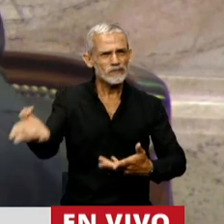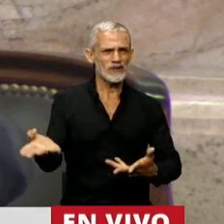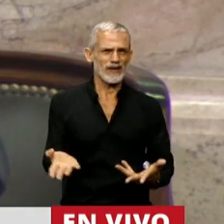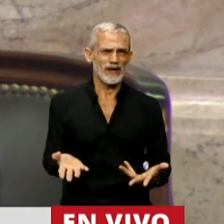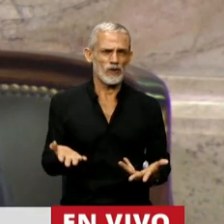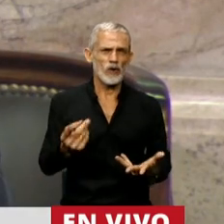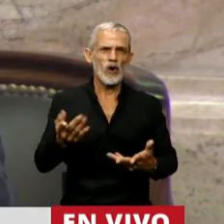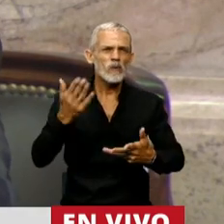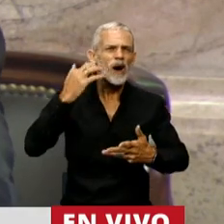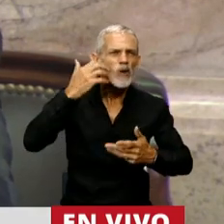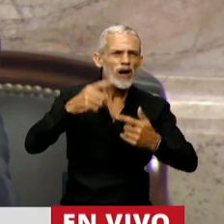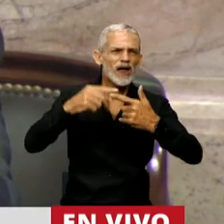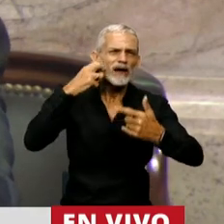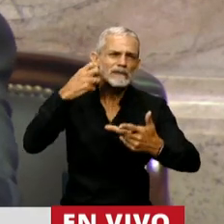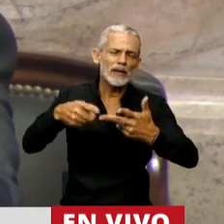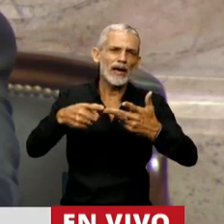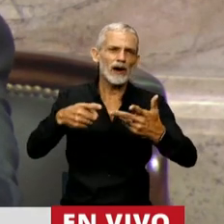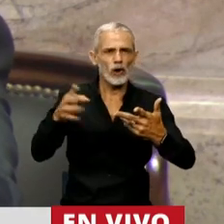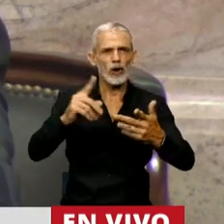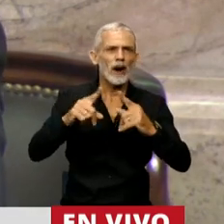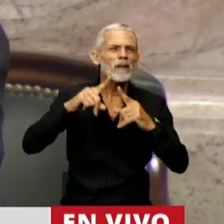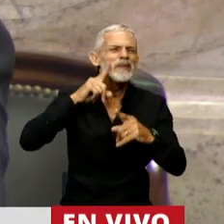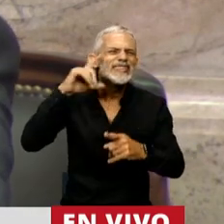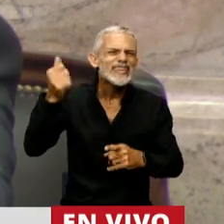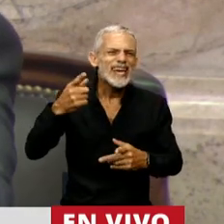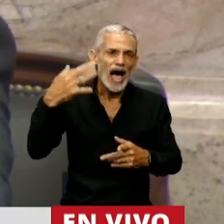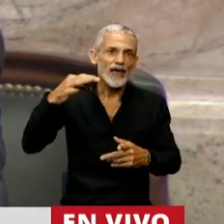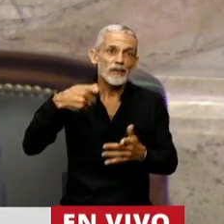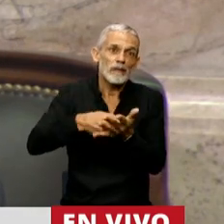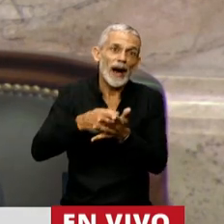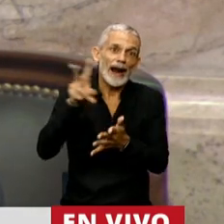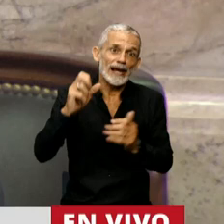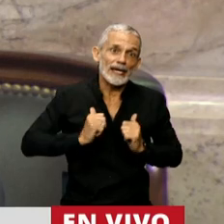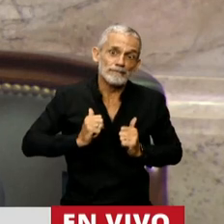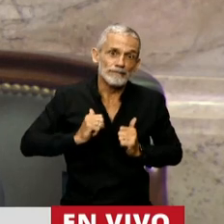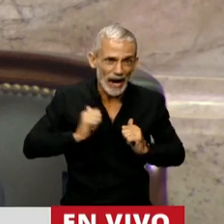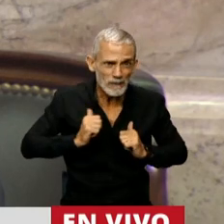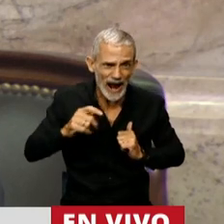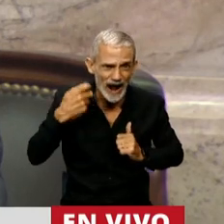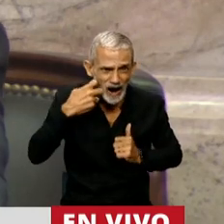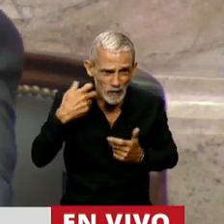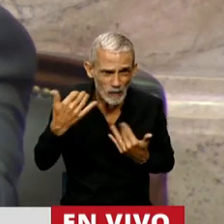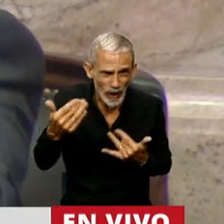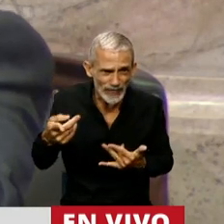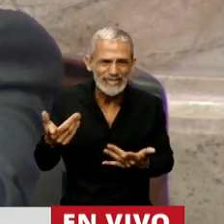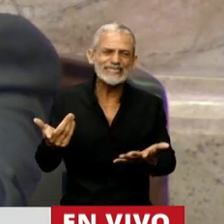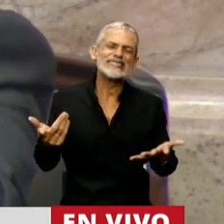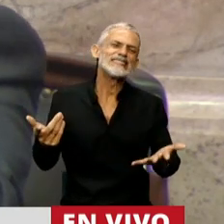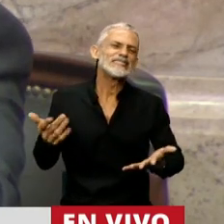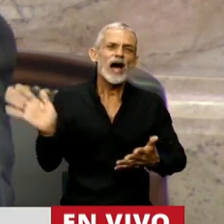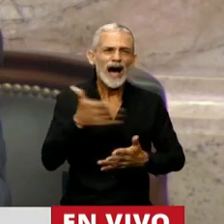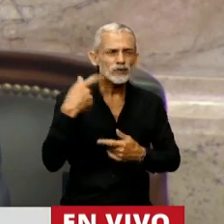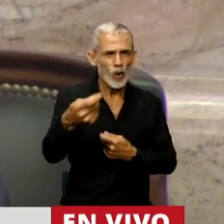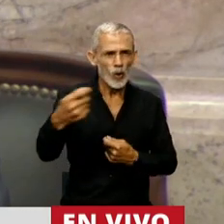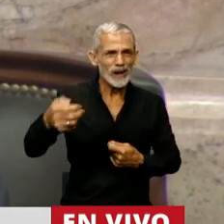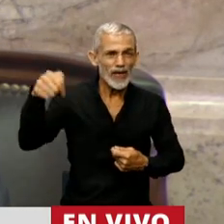piden tiempo a los abuelos, le piden tiempo a mi tía Nélida, que tiene que pagar un alquiler todos los meses, le piden tiempo a todos los jubilados